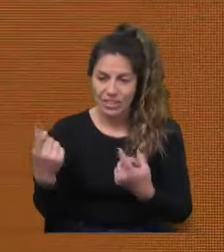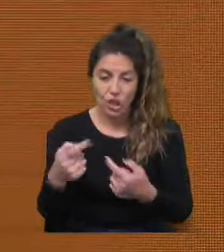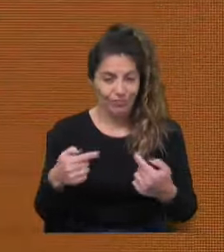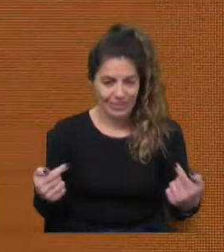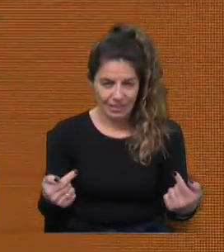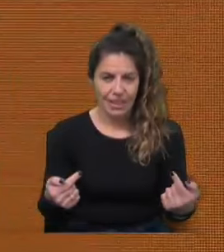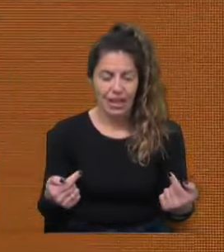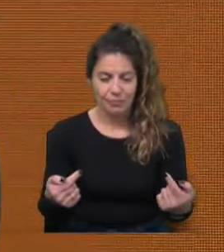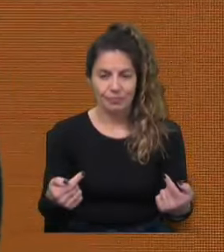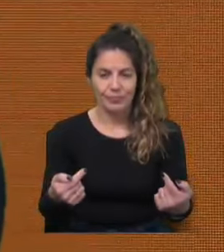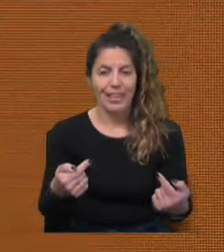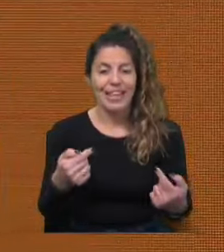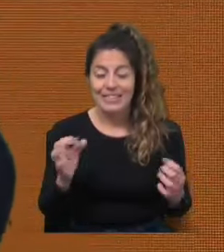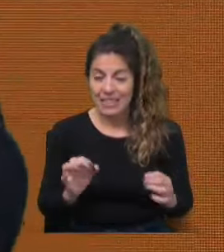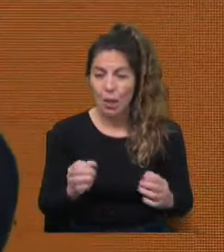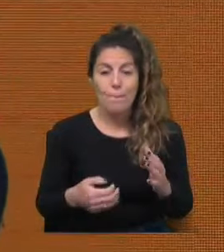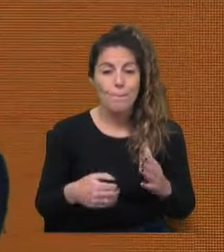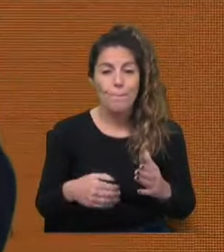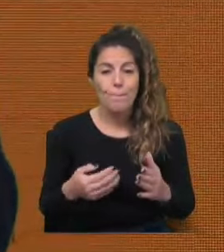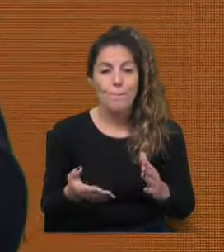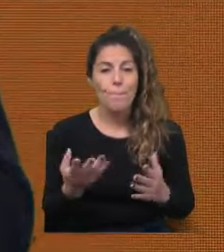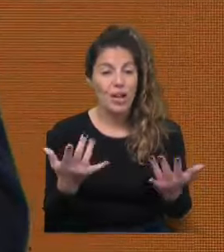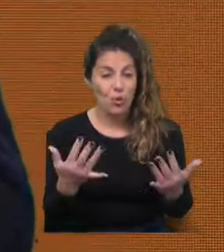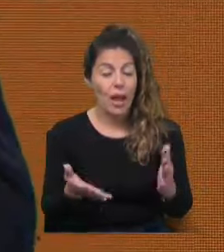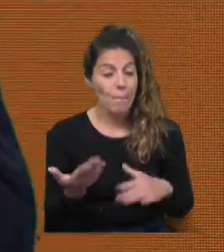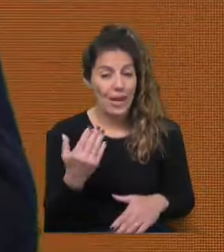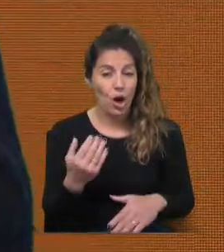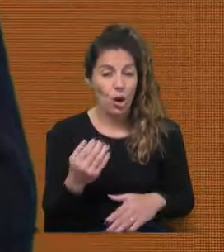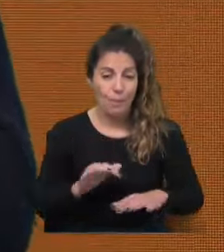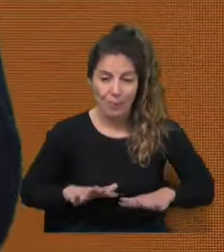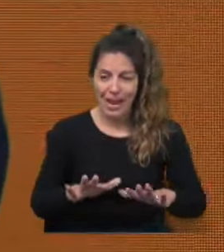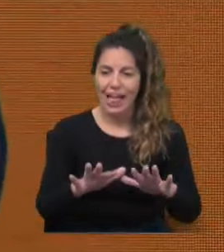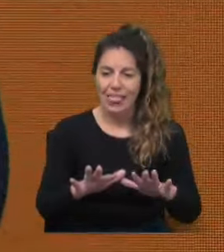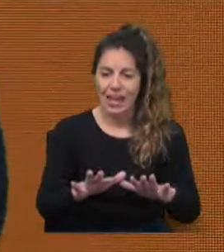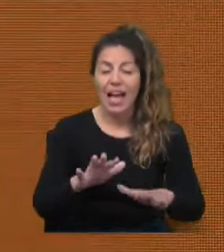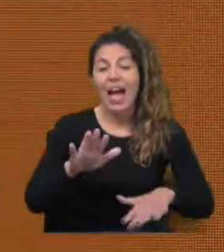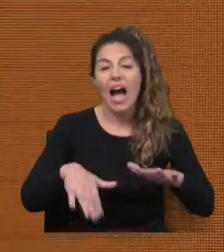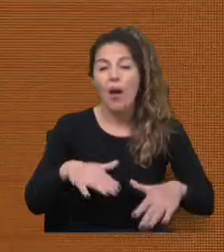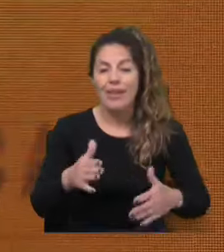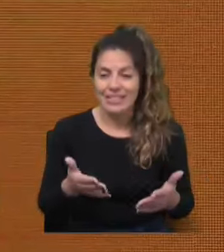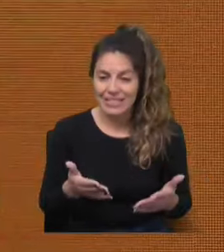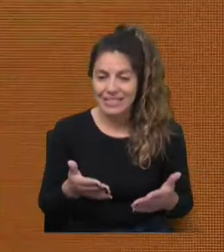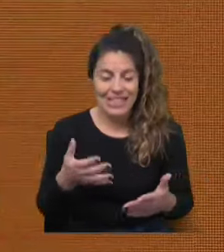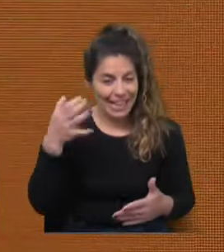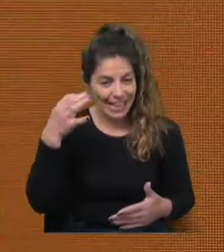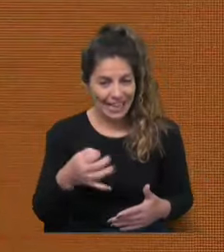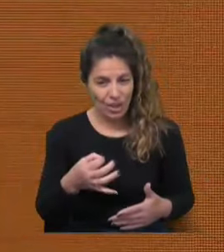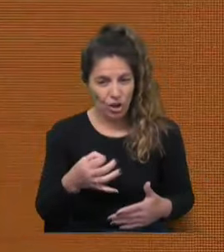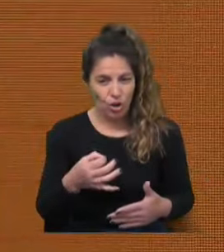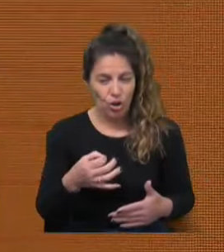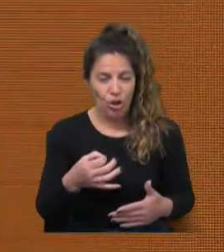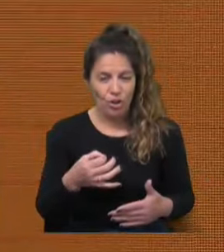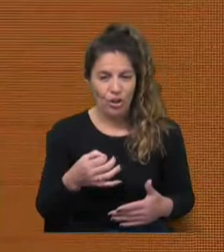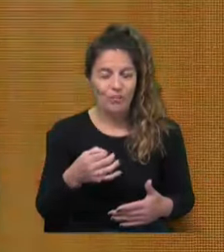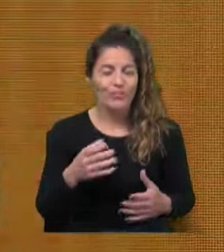etcétera. Exactamente, más mano de obra más calificada. Pasa que a veces, creo yo, uno lleva